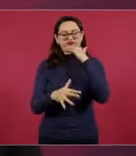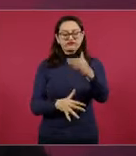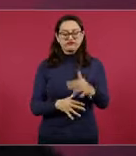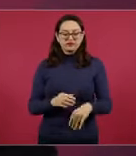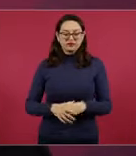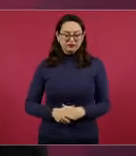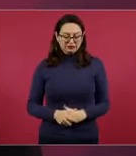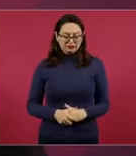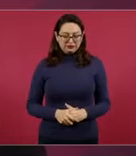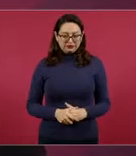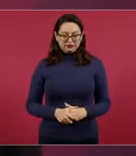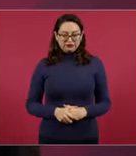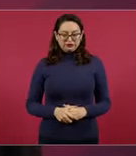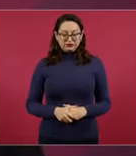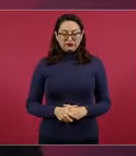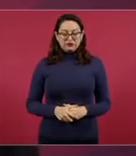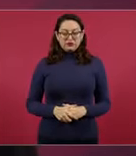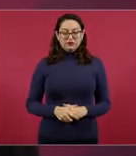Y también de manera